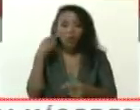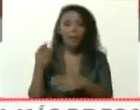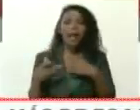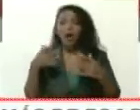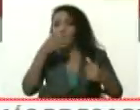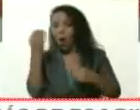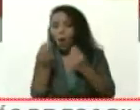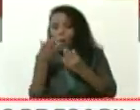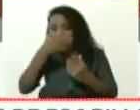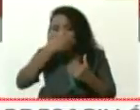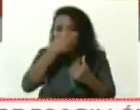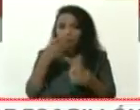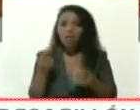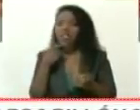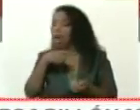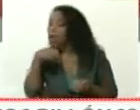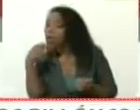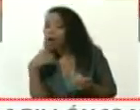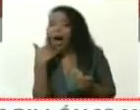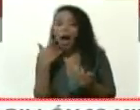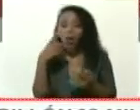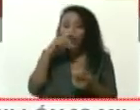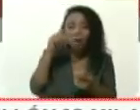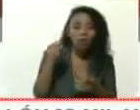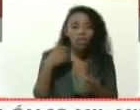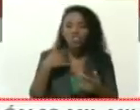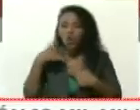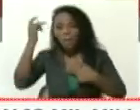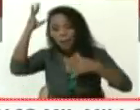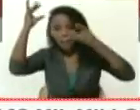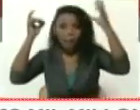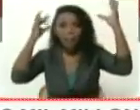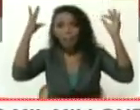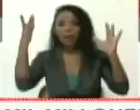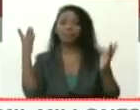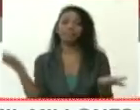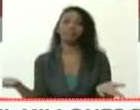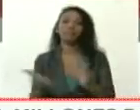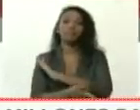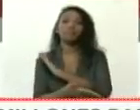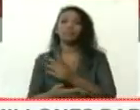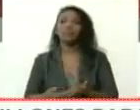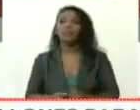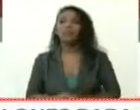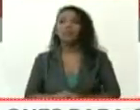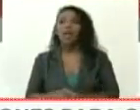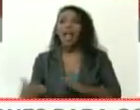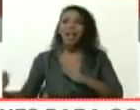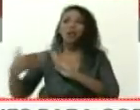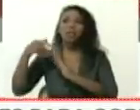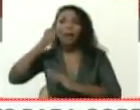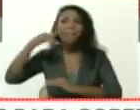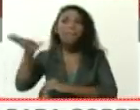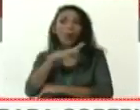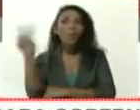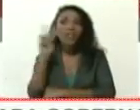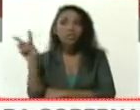narcotráfico, y si no llevas droga allí para Maduro, y qué sé yo qué cosa. Es contra el pueblo